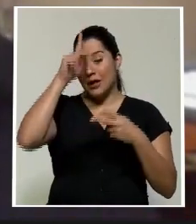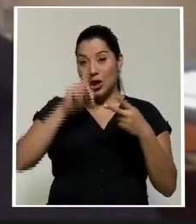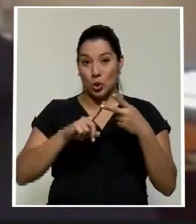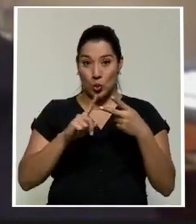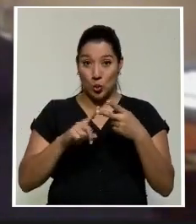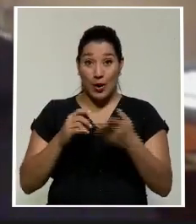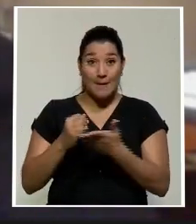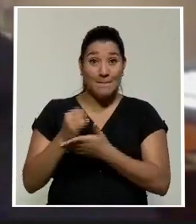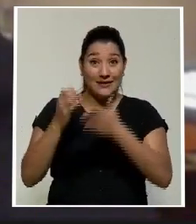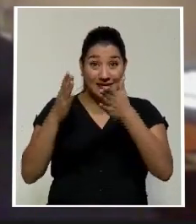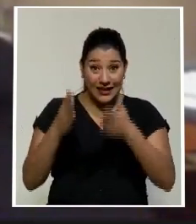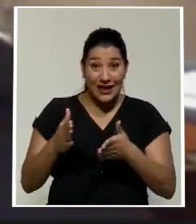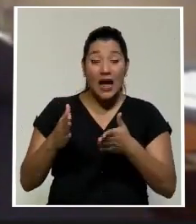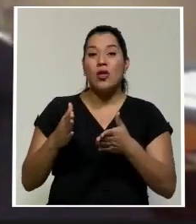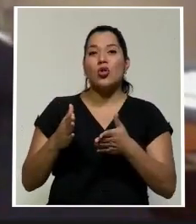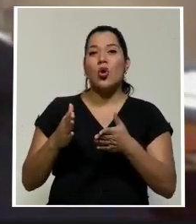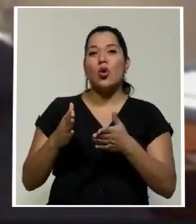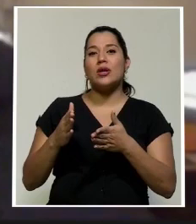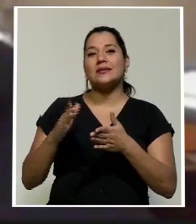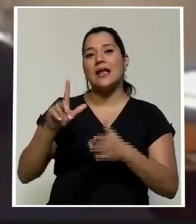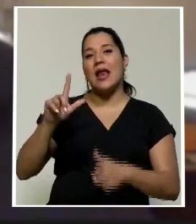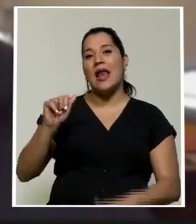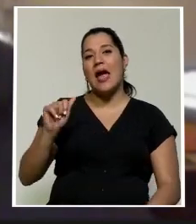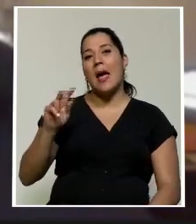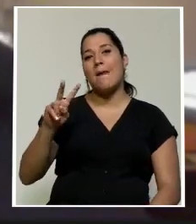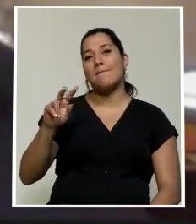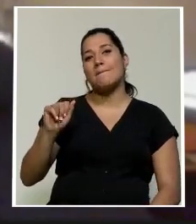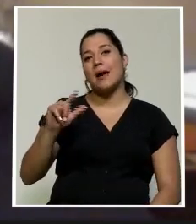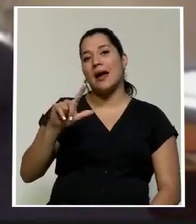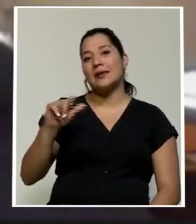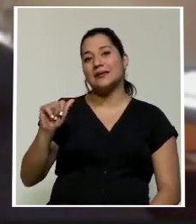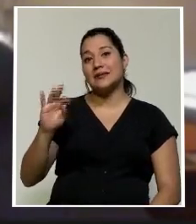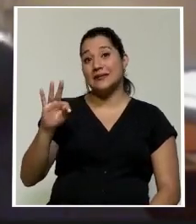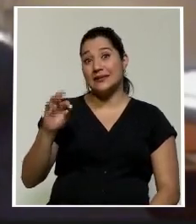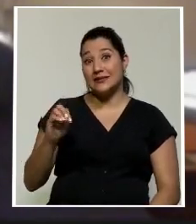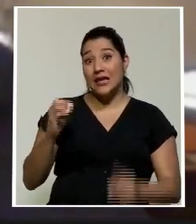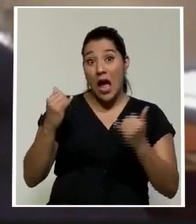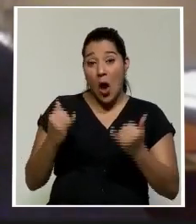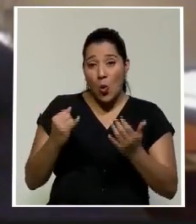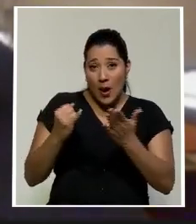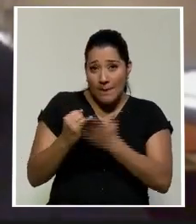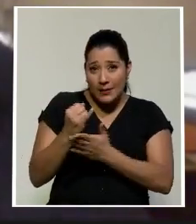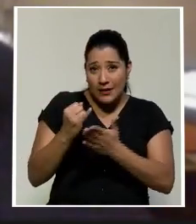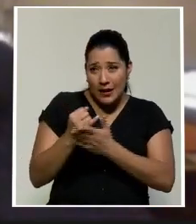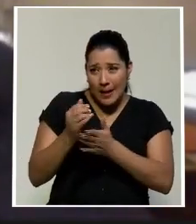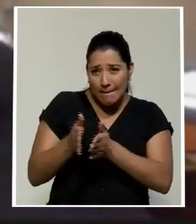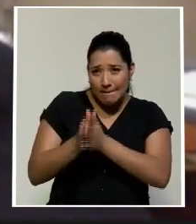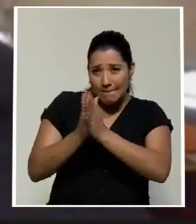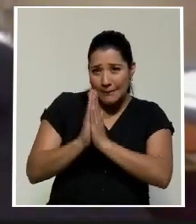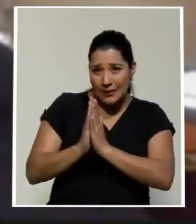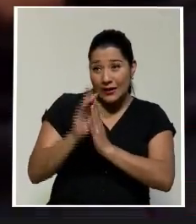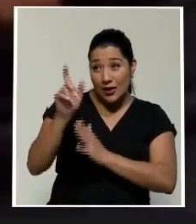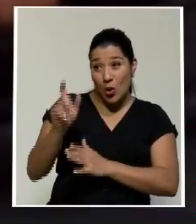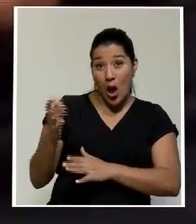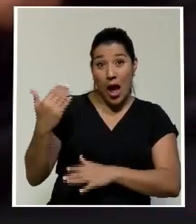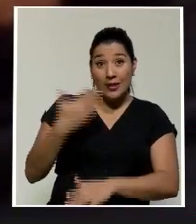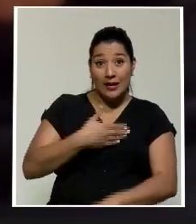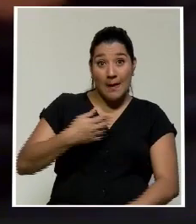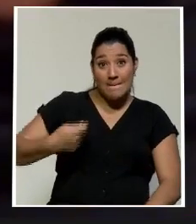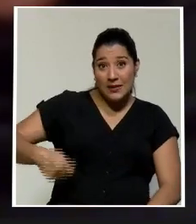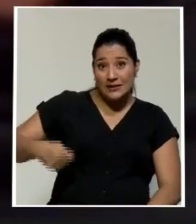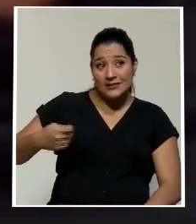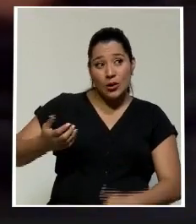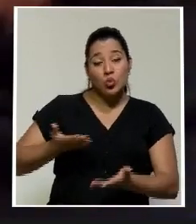los investigadores del caso Lavallato están investigando y pidiendo que Pablo Kuczynski, el expresidente, entregue